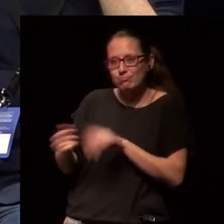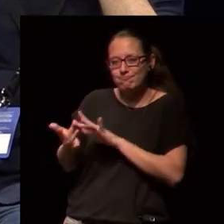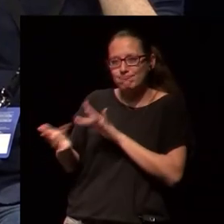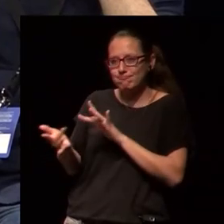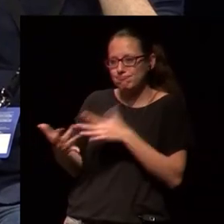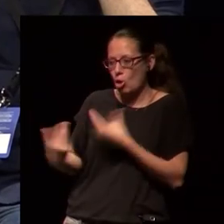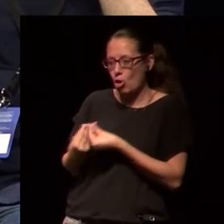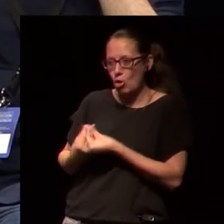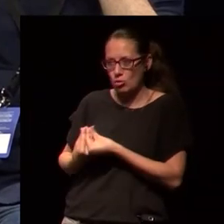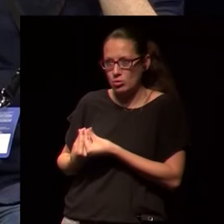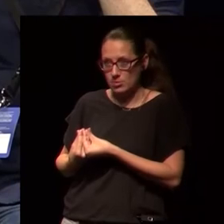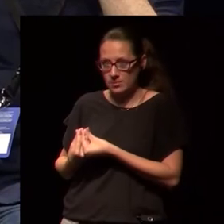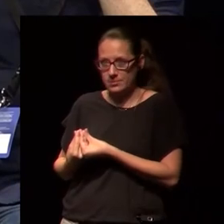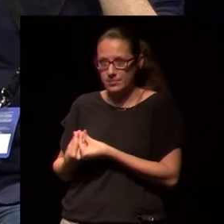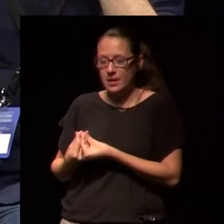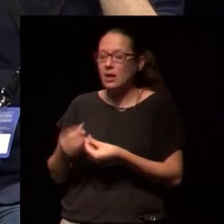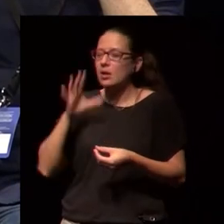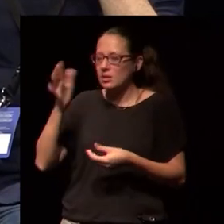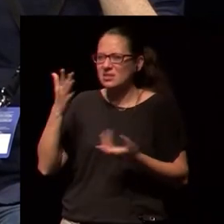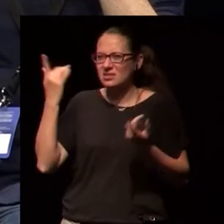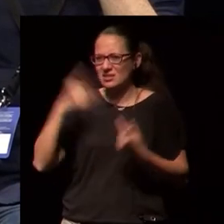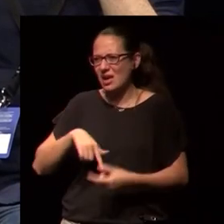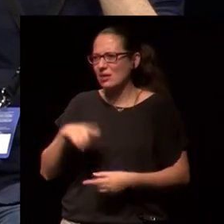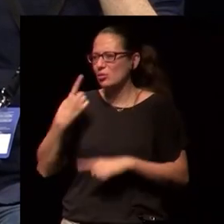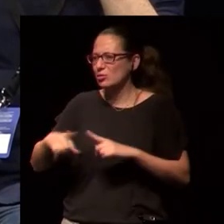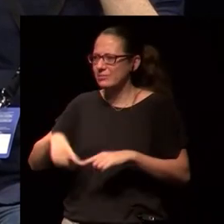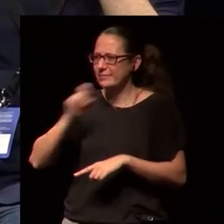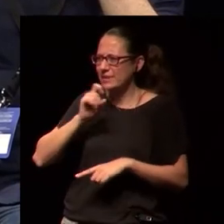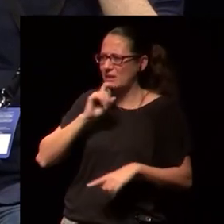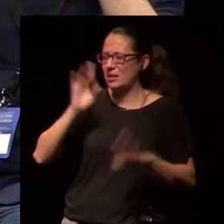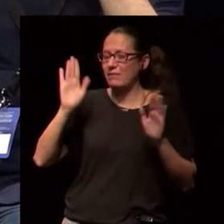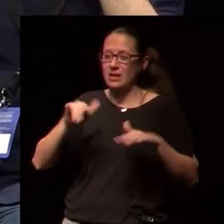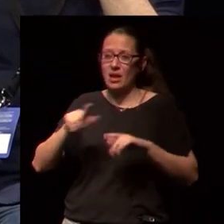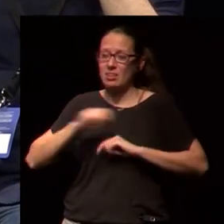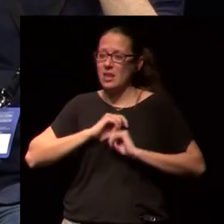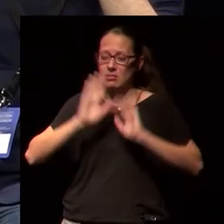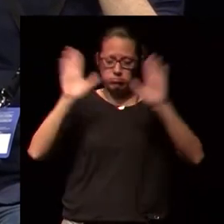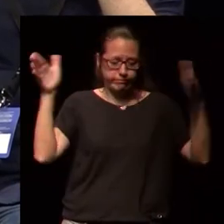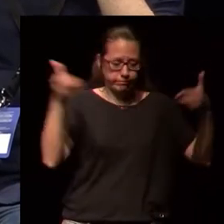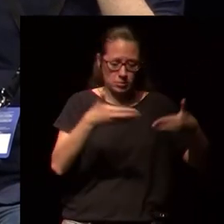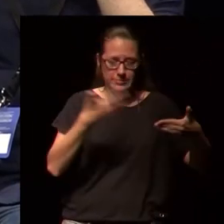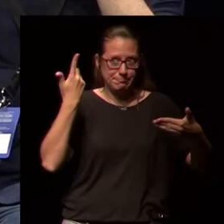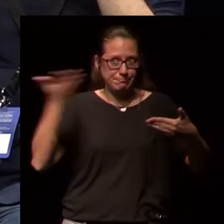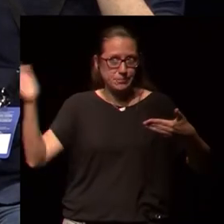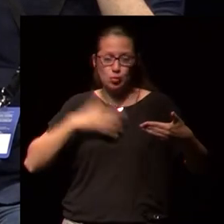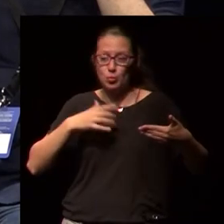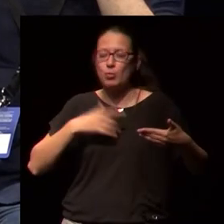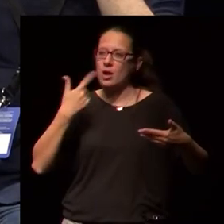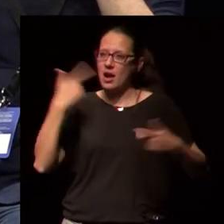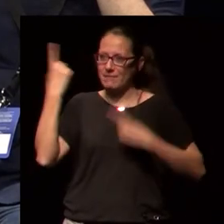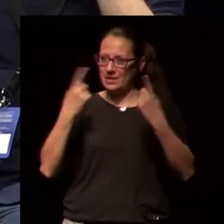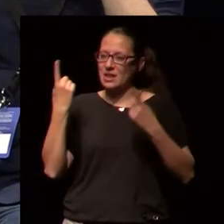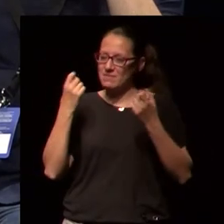proyectos difíciles que nos ocupan y que a veces nos obligan a vivir en una burbuja. Bueno, pues a veces está bien dejar la burbuja